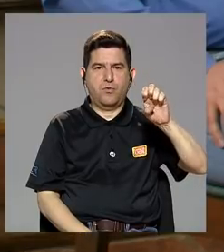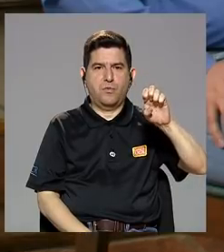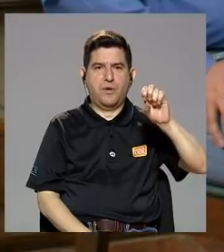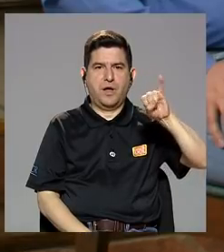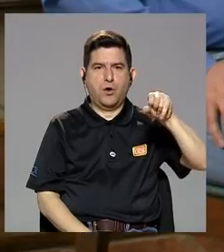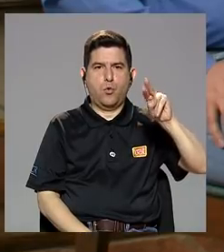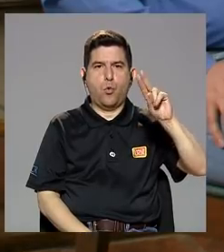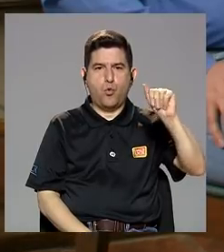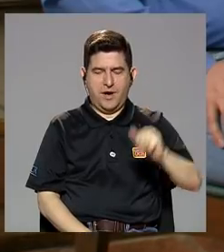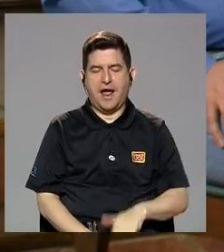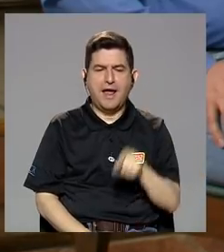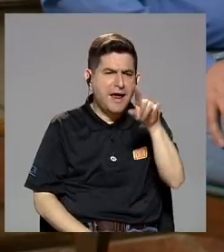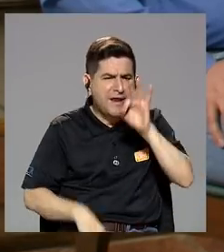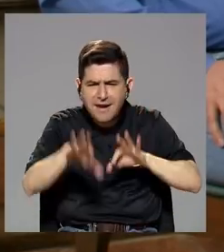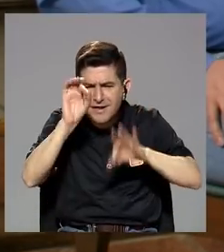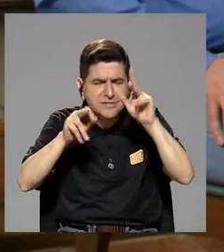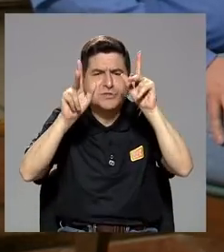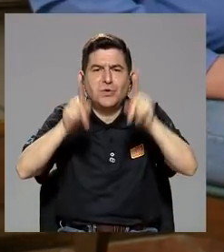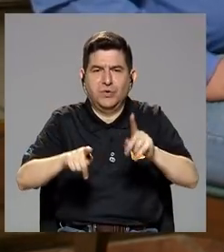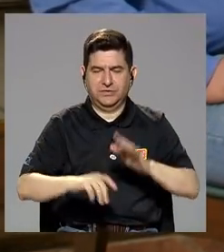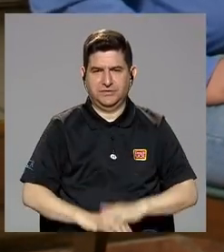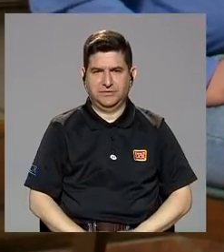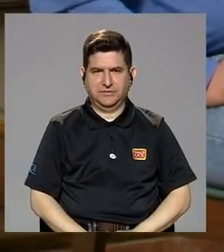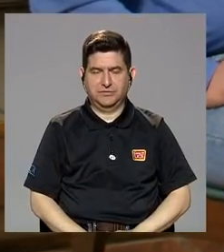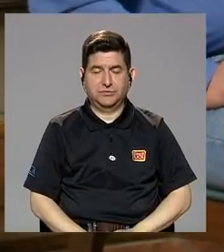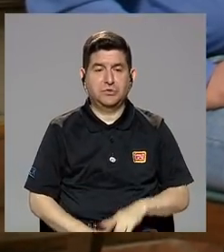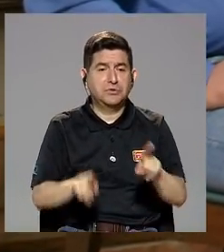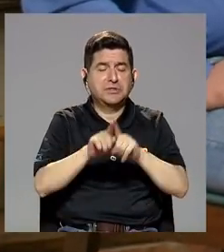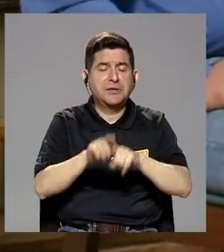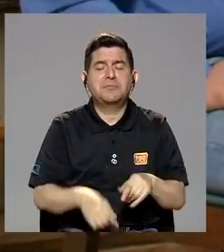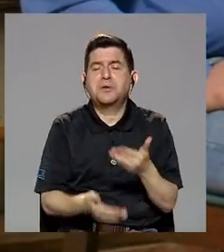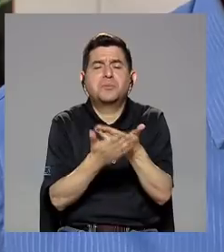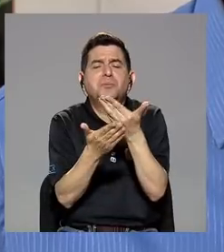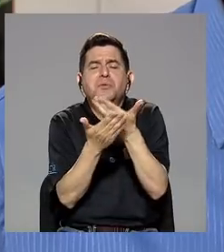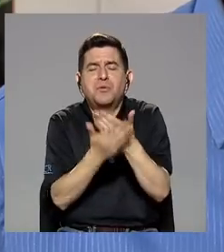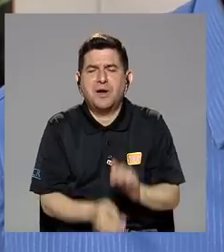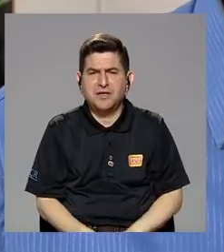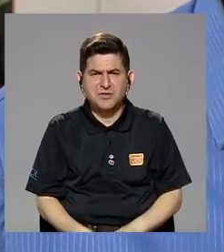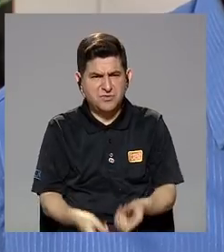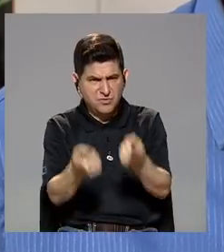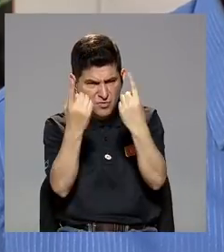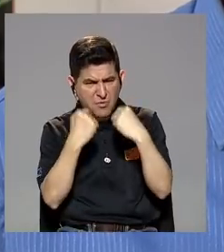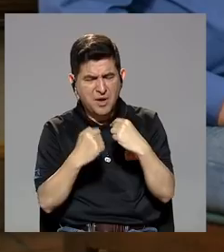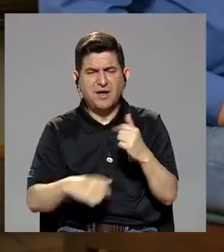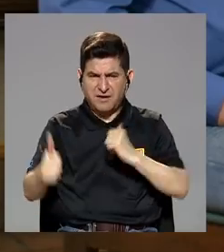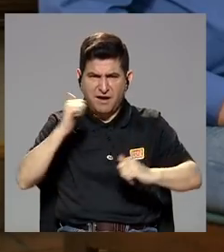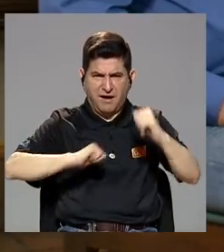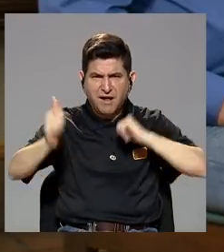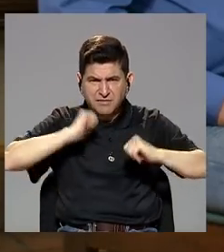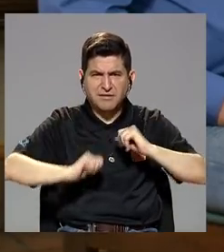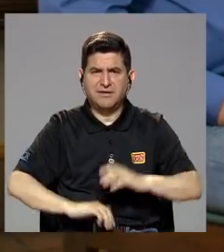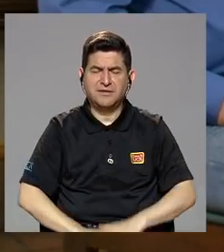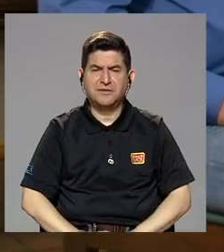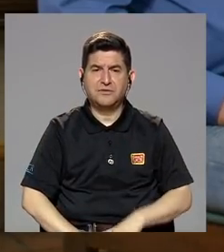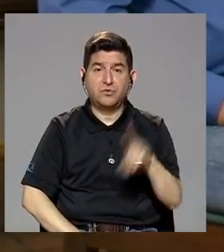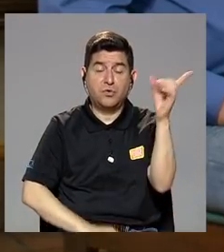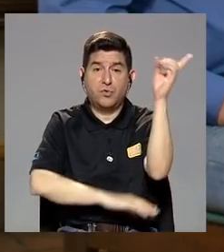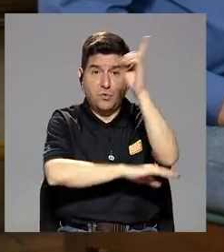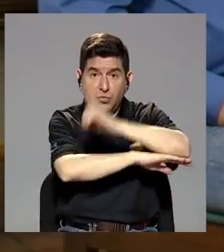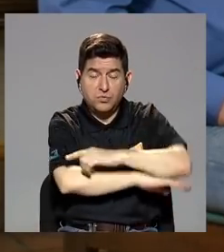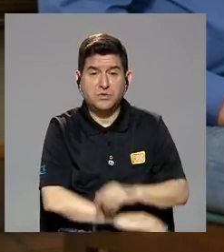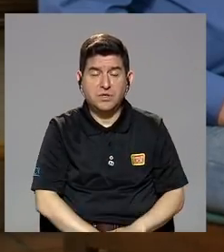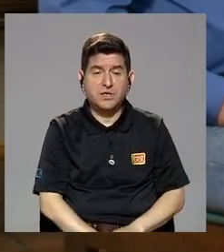como se llama esta audición eso que si yo improvisación llega te alterno a la compañía y un día el señor